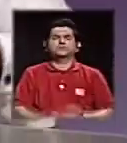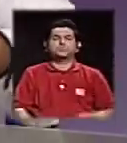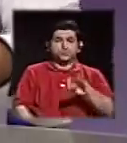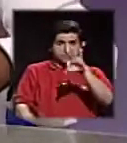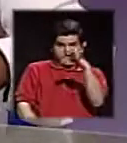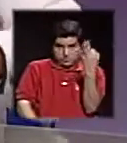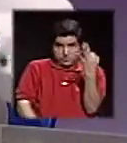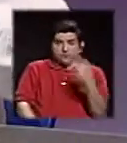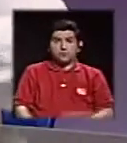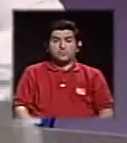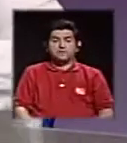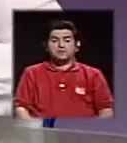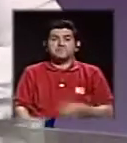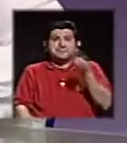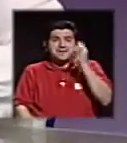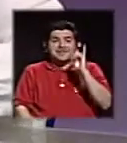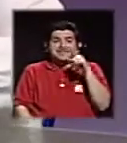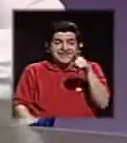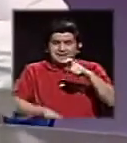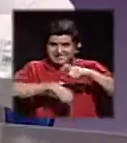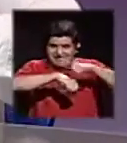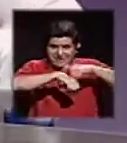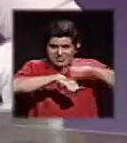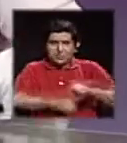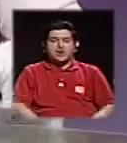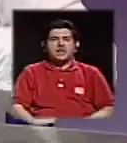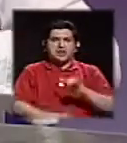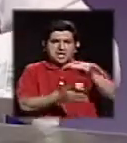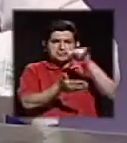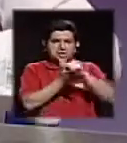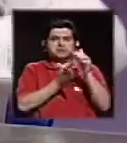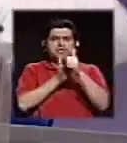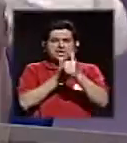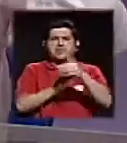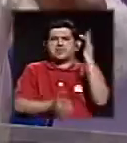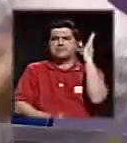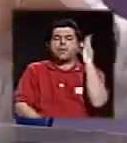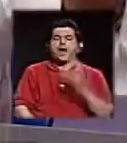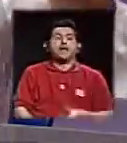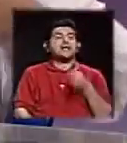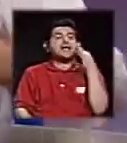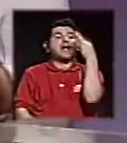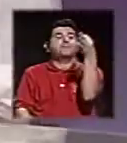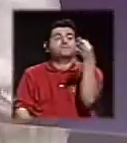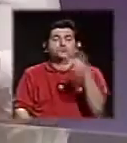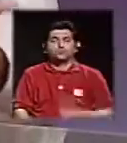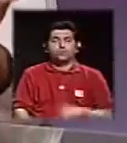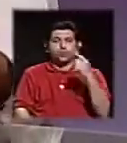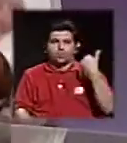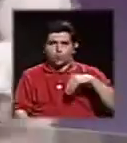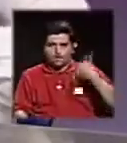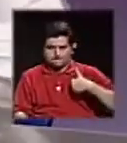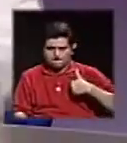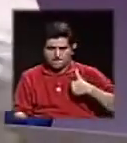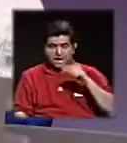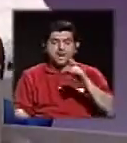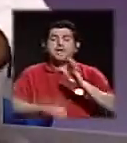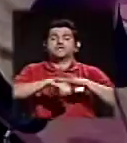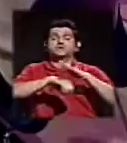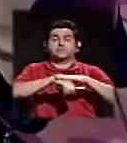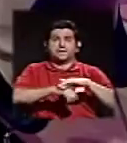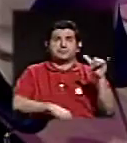esté si en este período fue sanjosé encabezó una mujer que el próximo sea es de un hombre y eso le